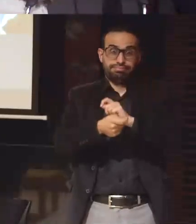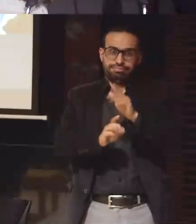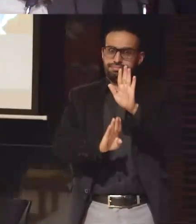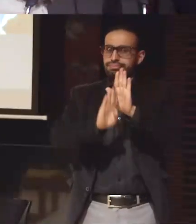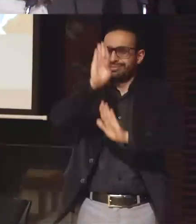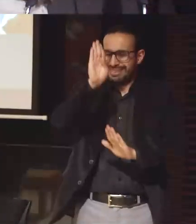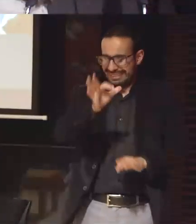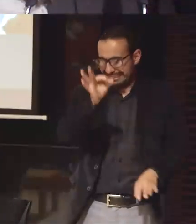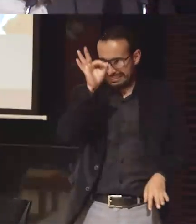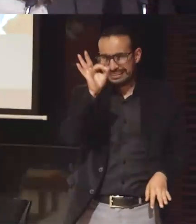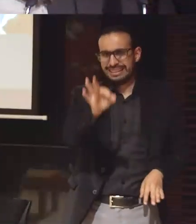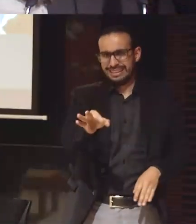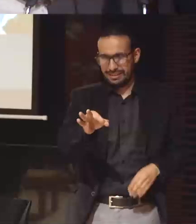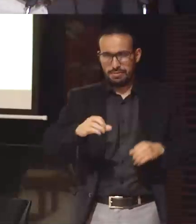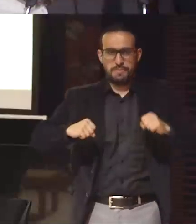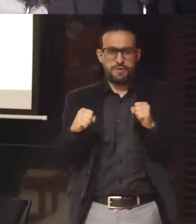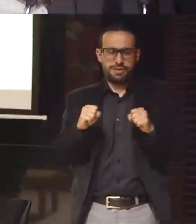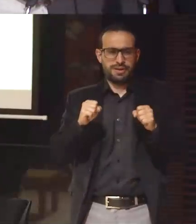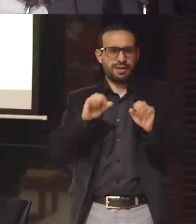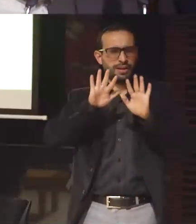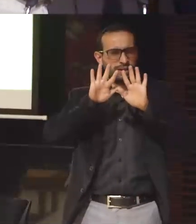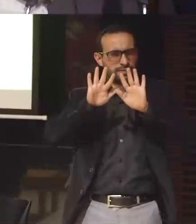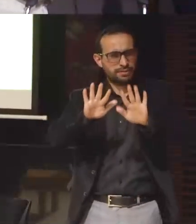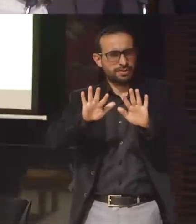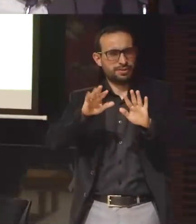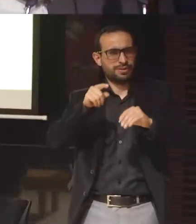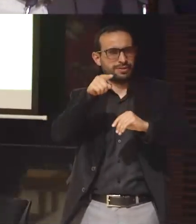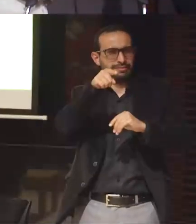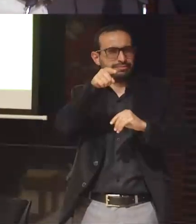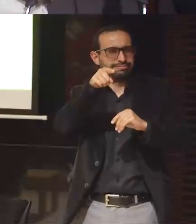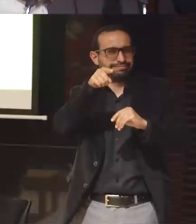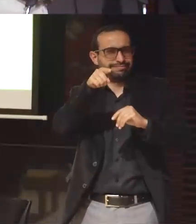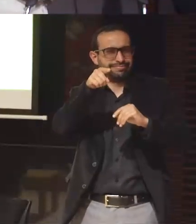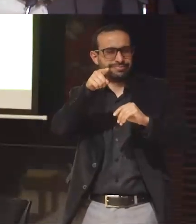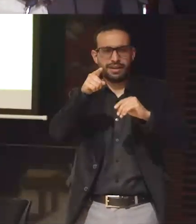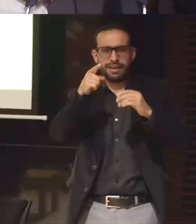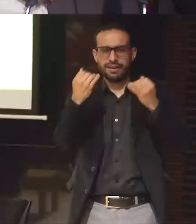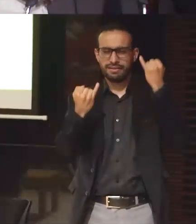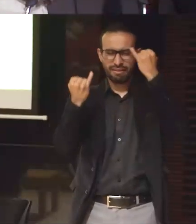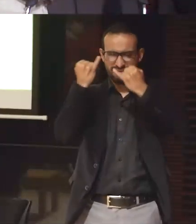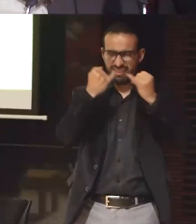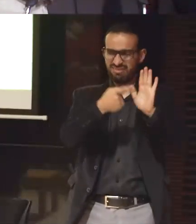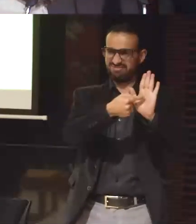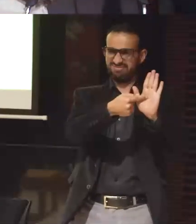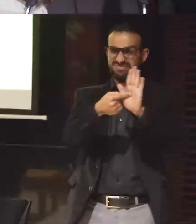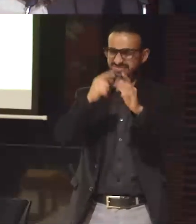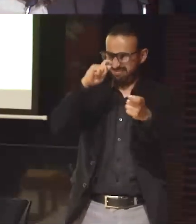skyline que tiene Bogotá, y nos va a llenar de orgullo como tenemos que sentir.